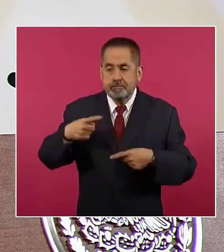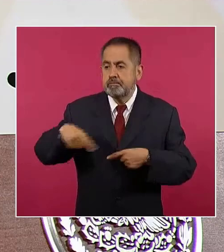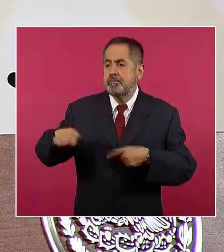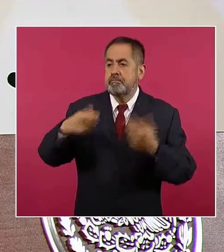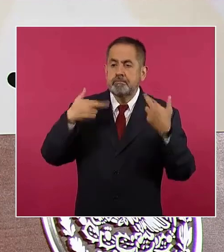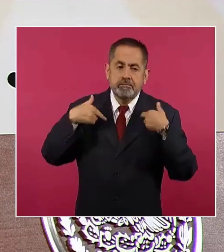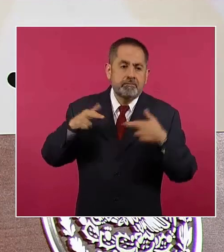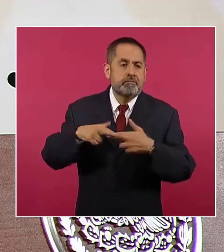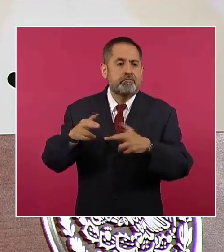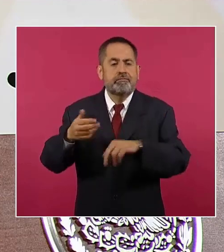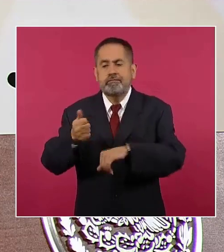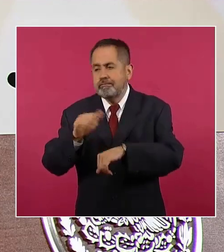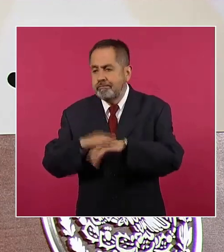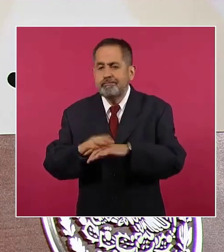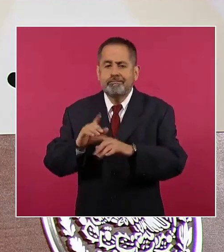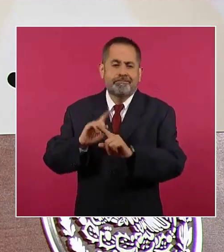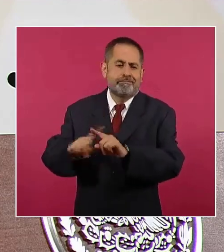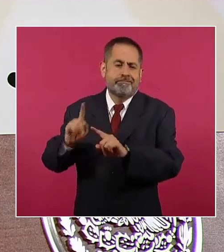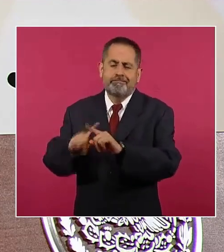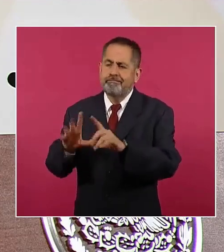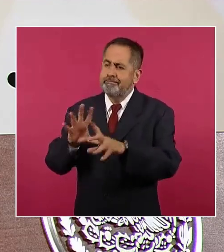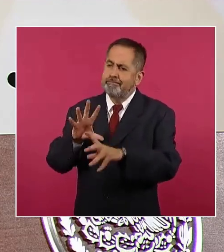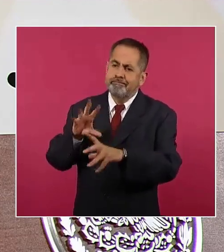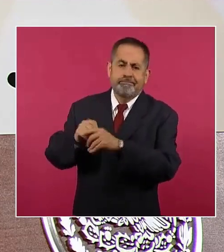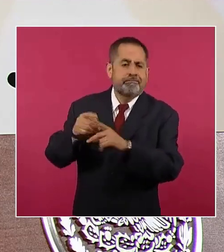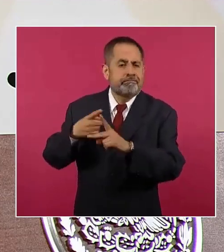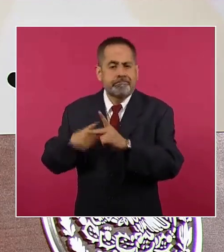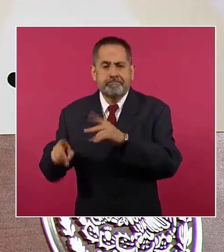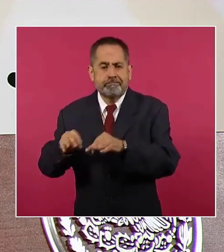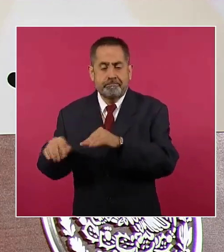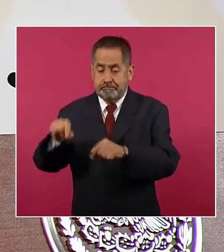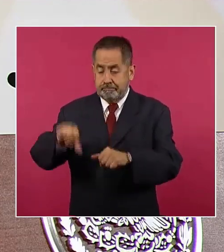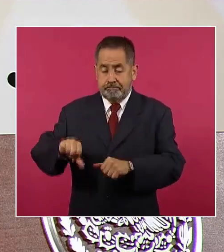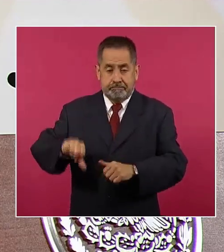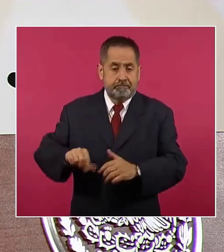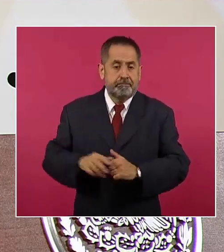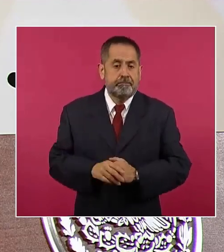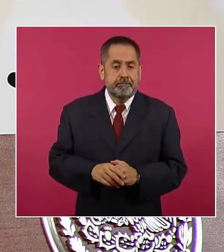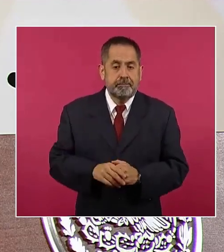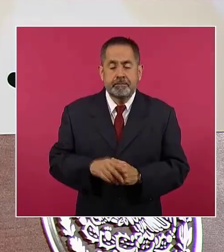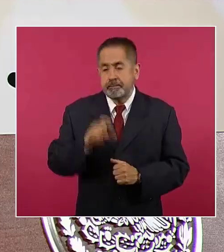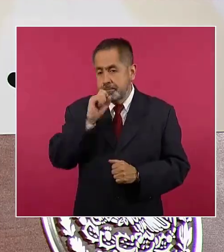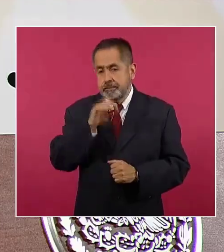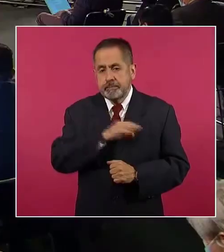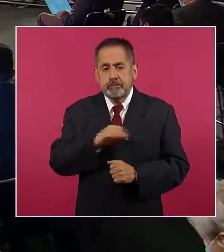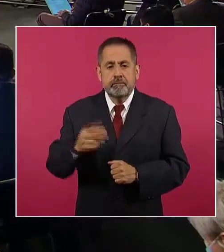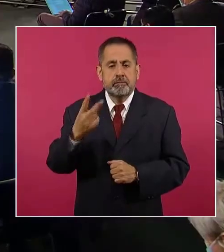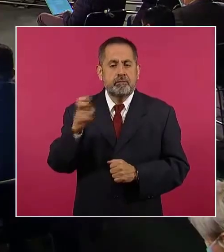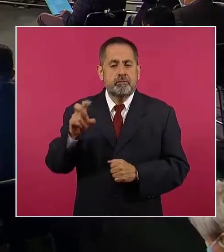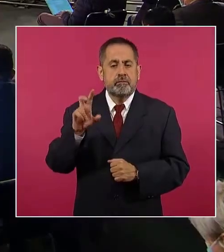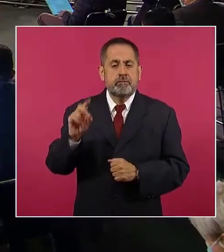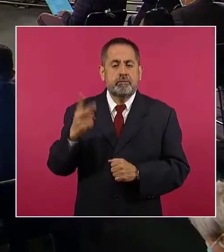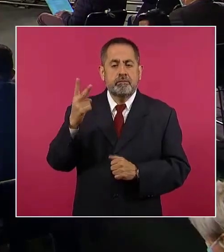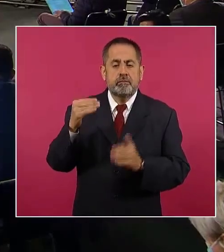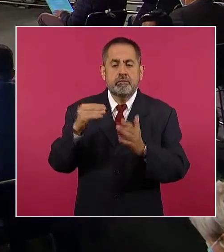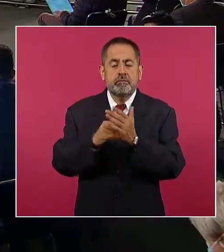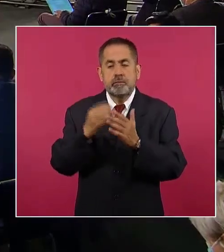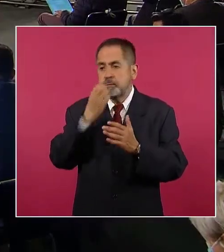administrativo y manual. Y junto con ello también es todo esto en aproximadamente 232 mil escuelas.